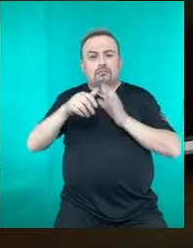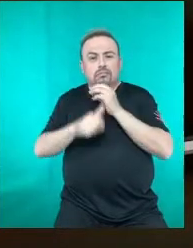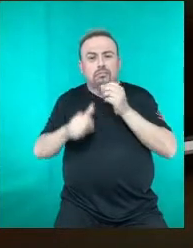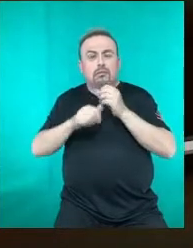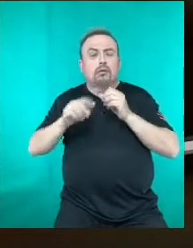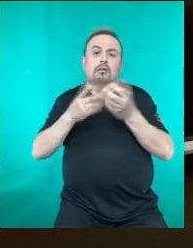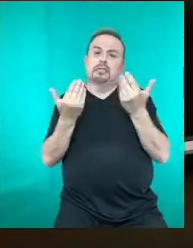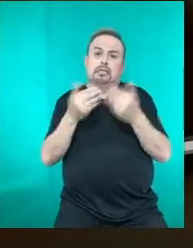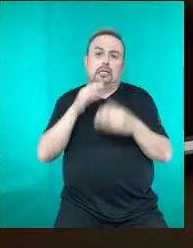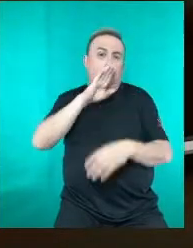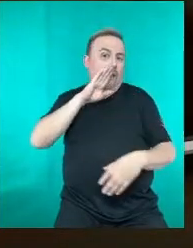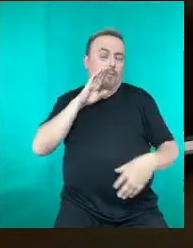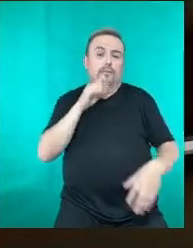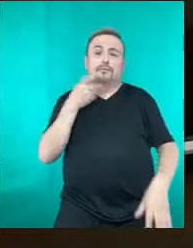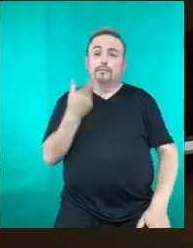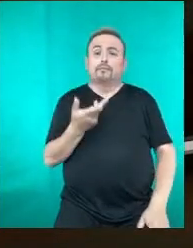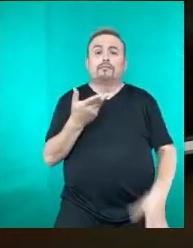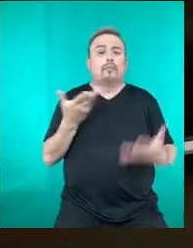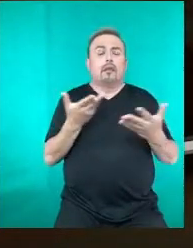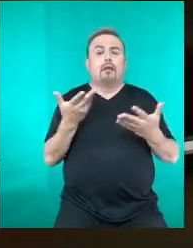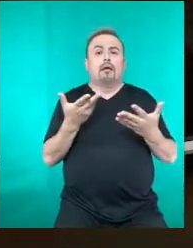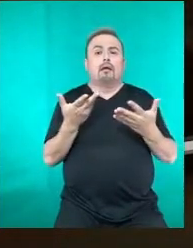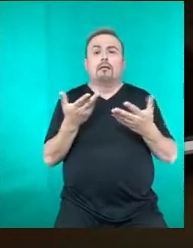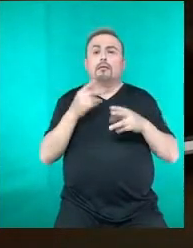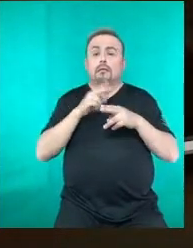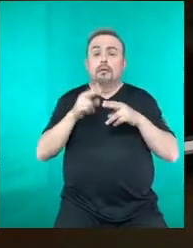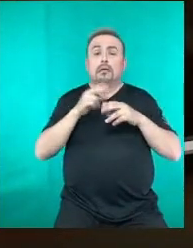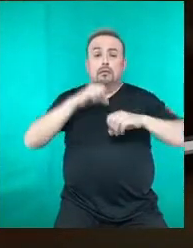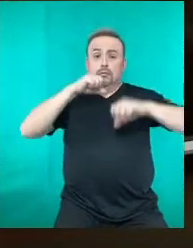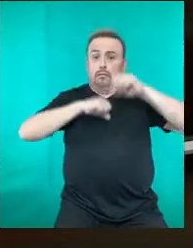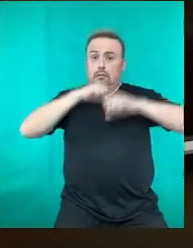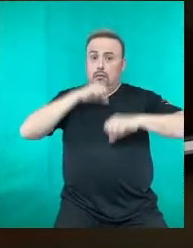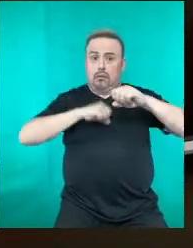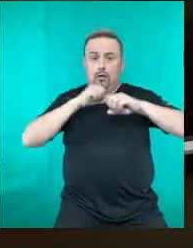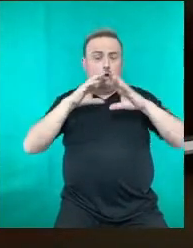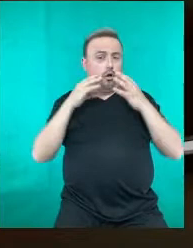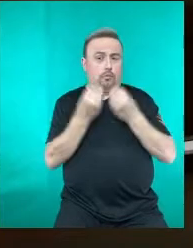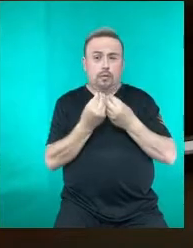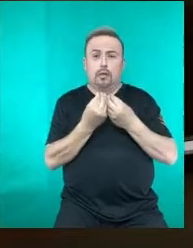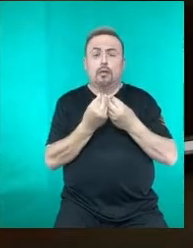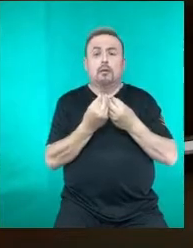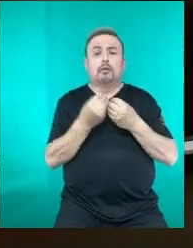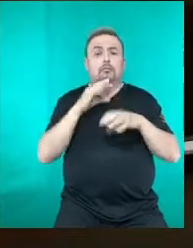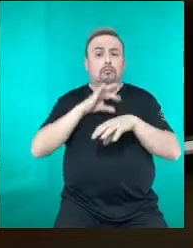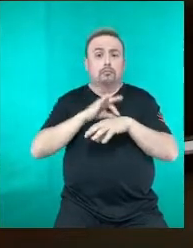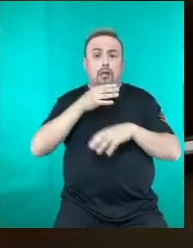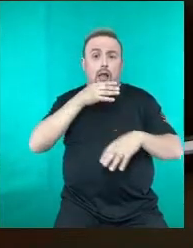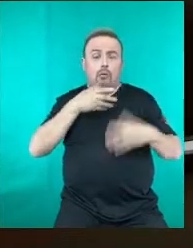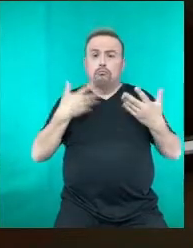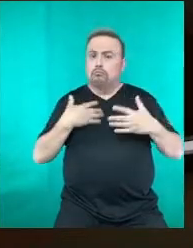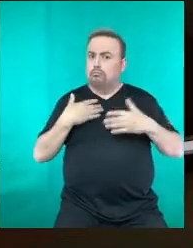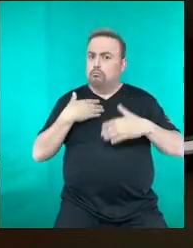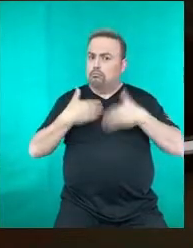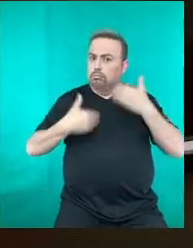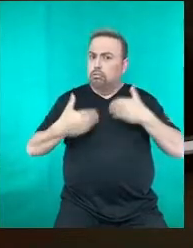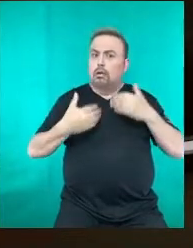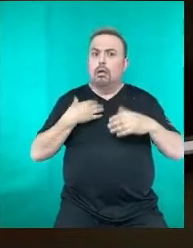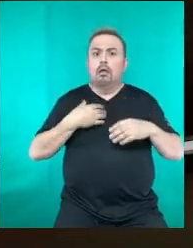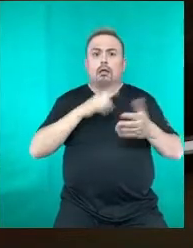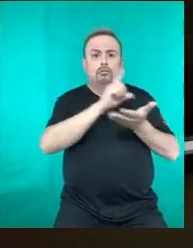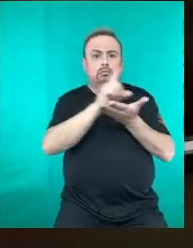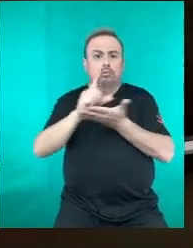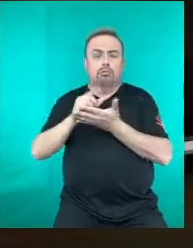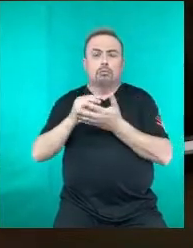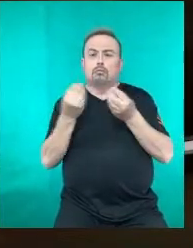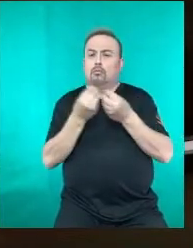limpios, ¿ya? Y para eso se definió estándares y la industria completa sanitaria se puso las pilas y se construyeron, como les decía, cientos